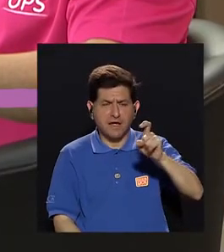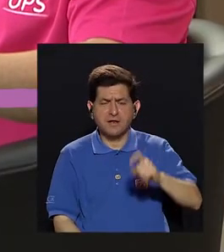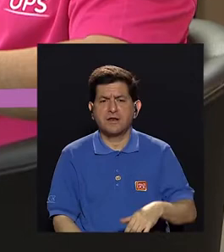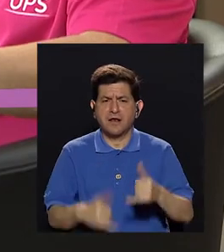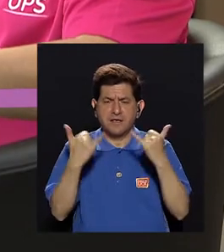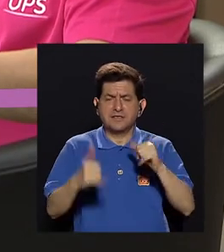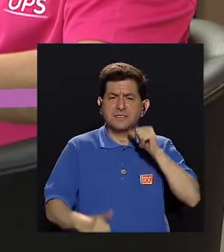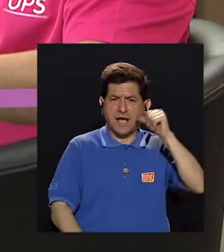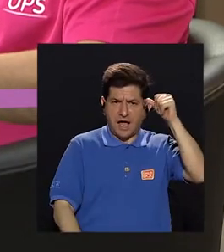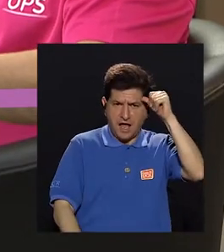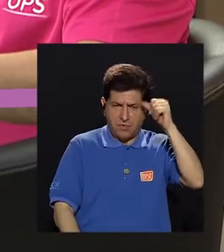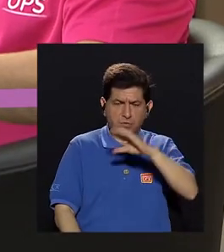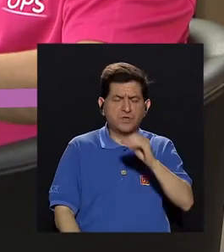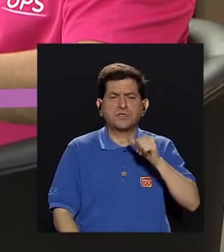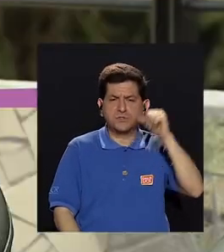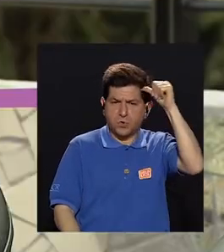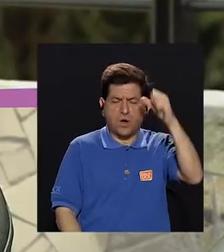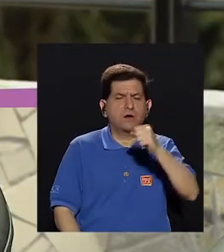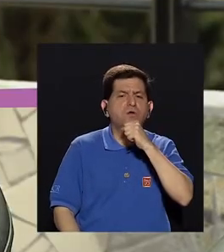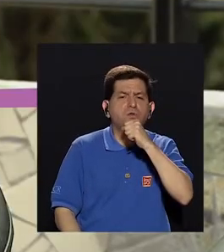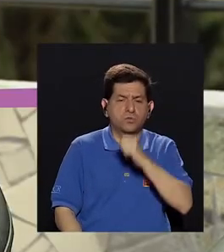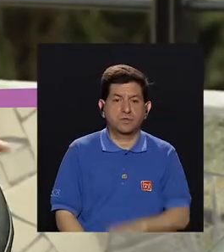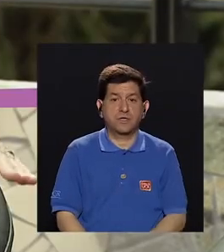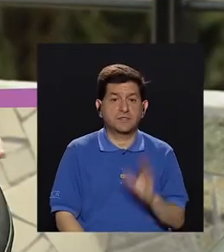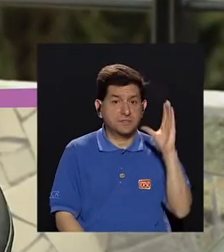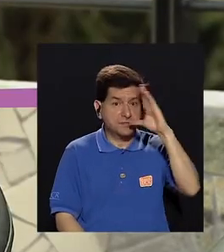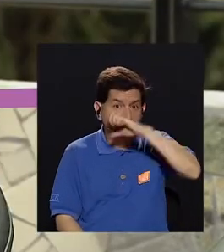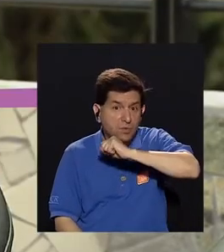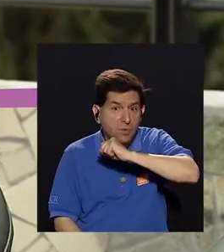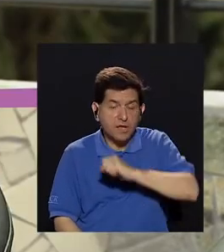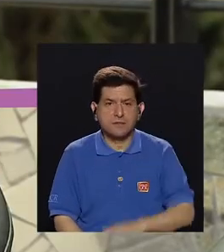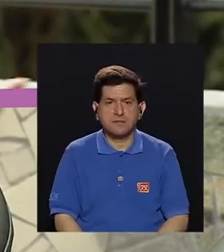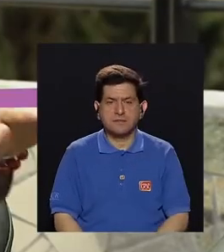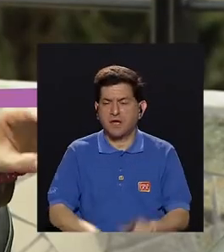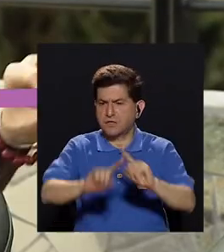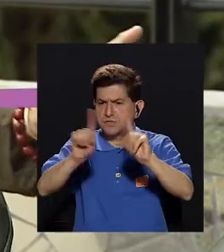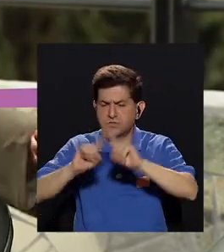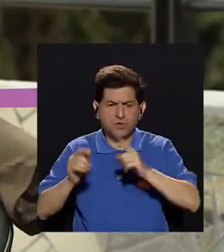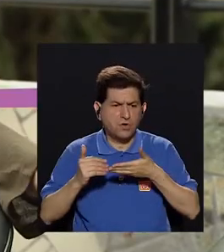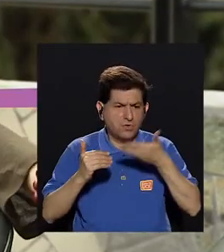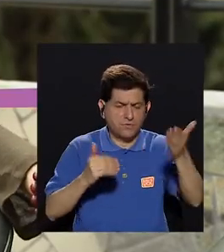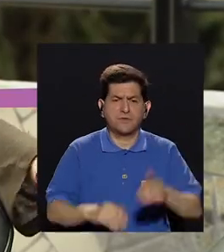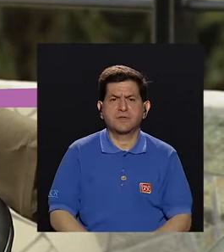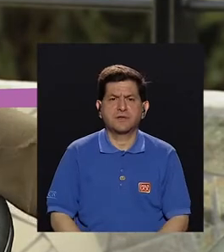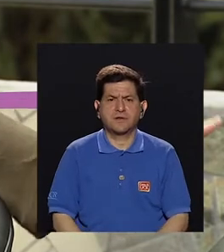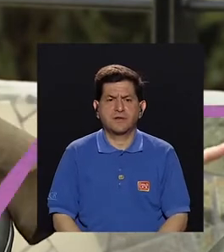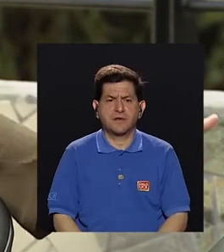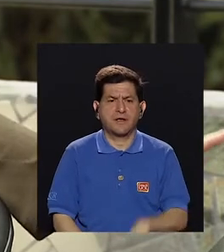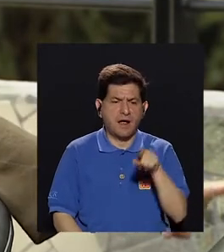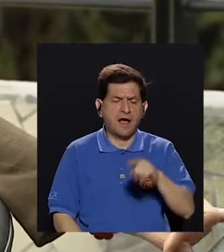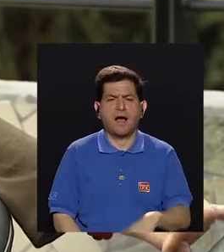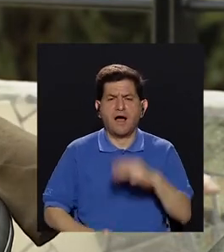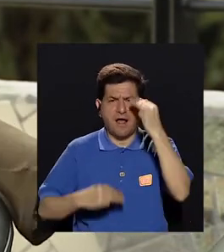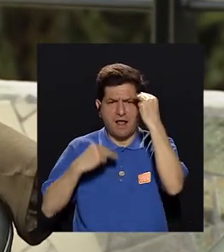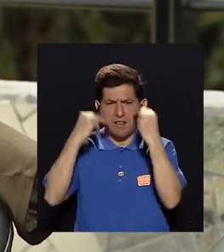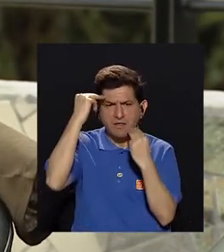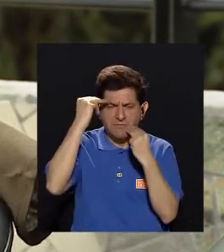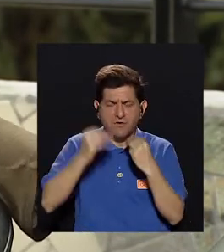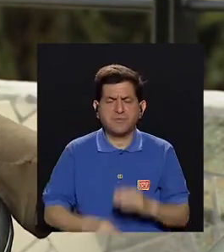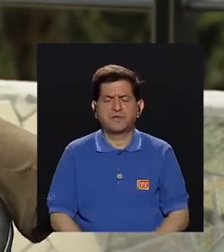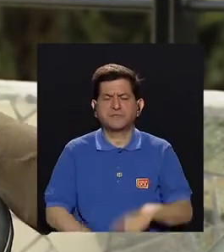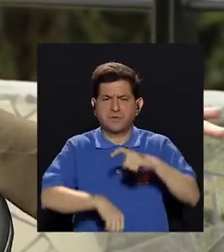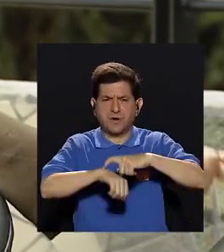diagnosticarlas en etapa adulta y en adultas mayores. Entonces, si te das cuenta, son como una gama de cosas, lo que tiene que ver con malformaciones